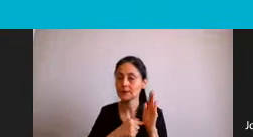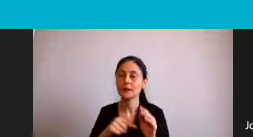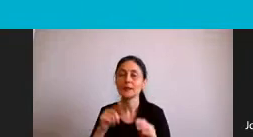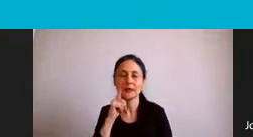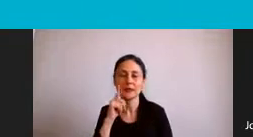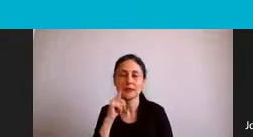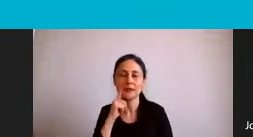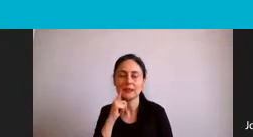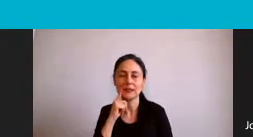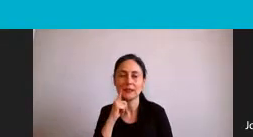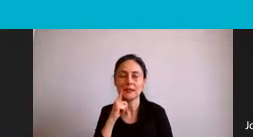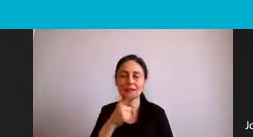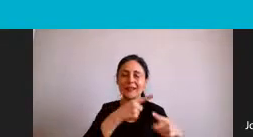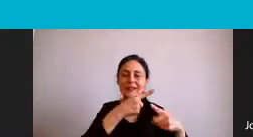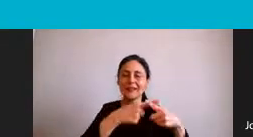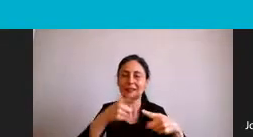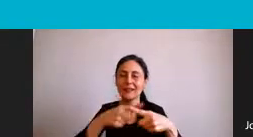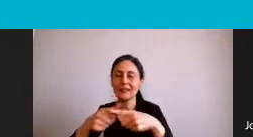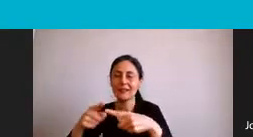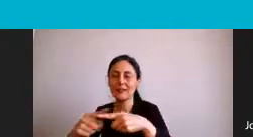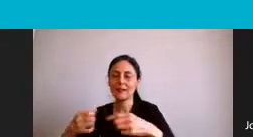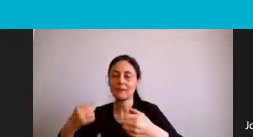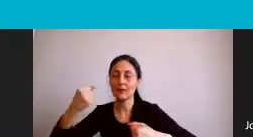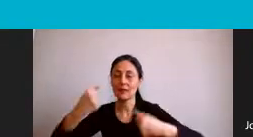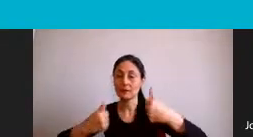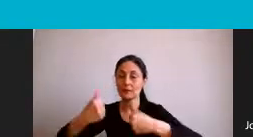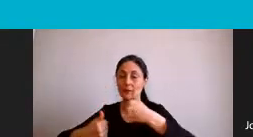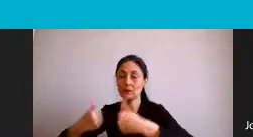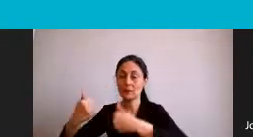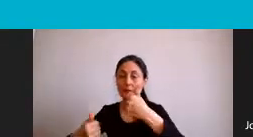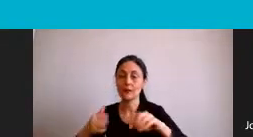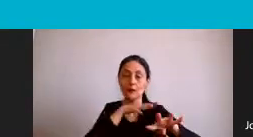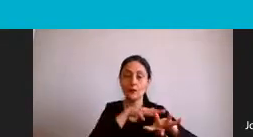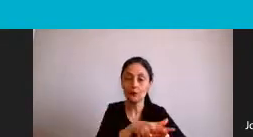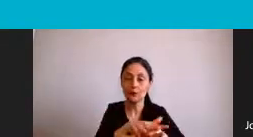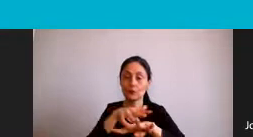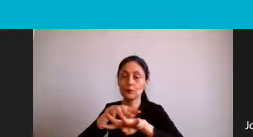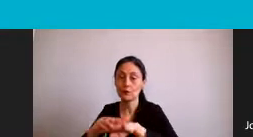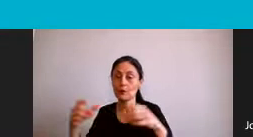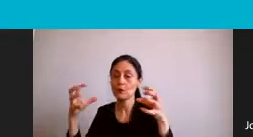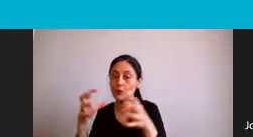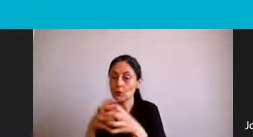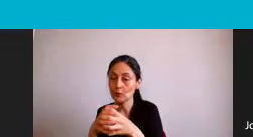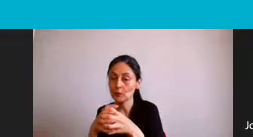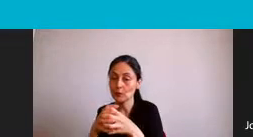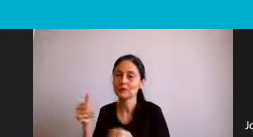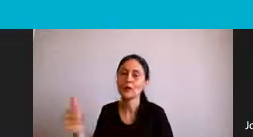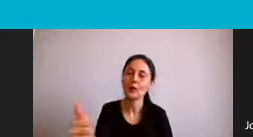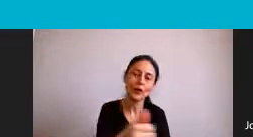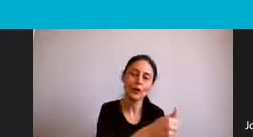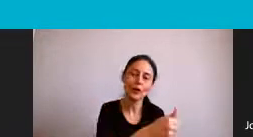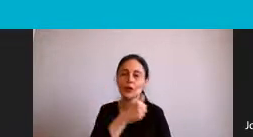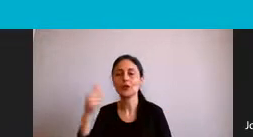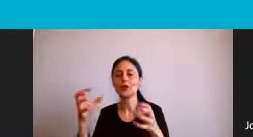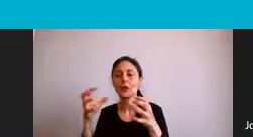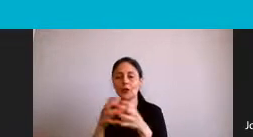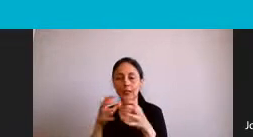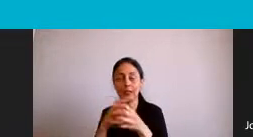de interdisciplina. Tenemos que trabajar las disciplinas en conjunto. Todo el equipo de salud, medicina,